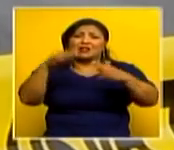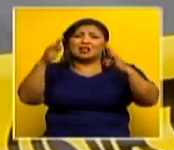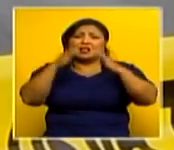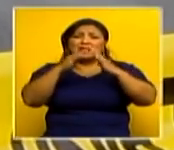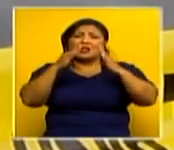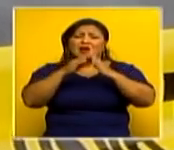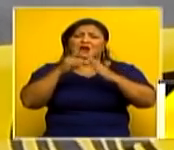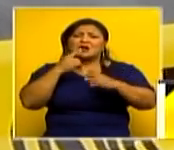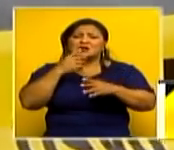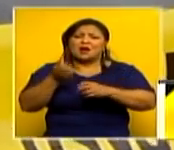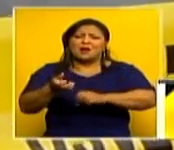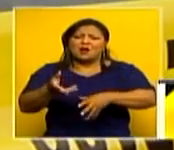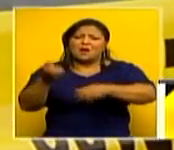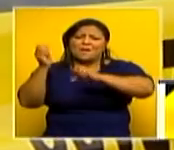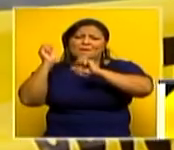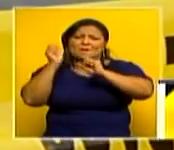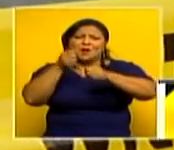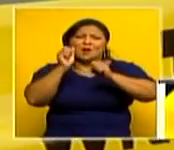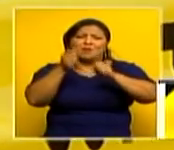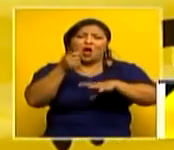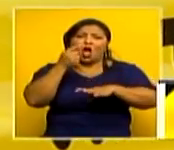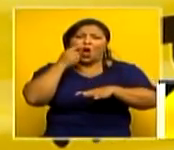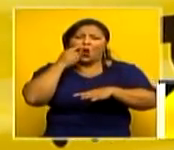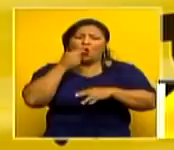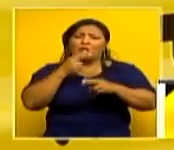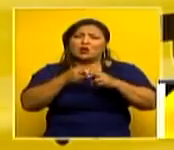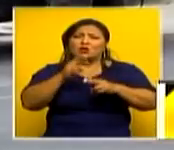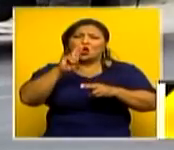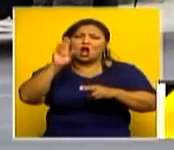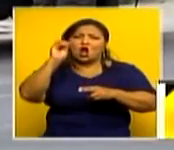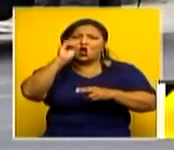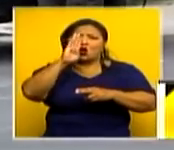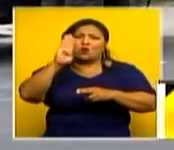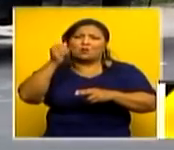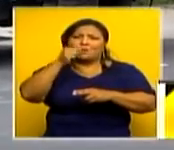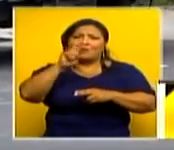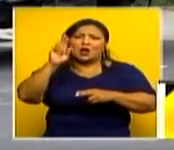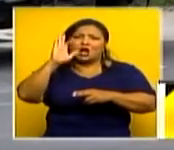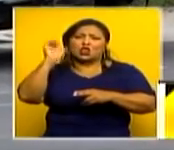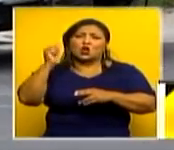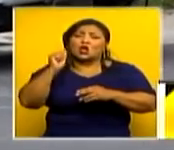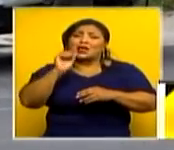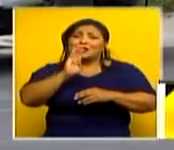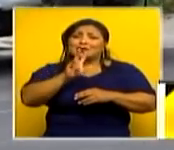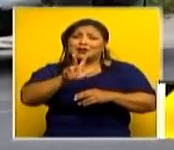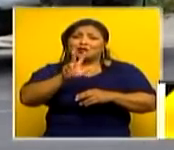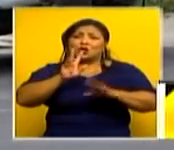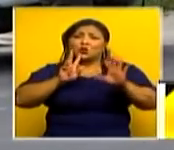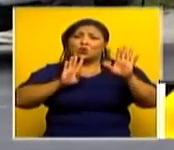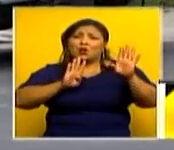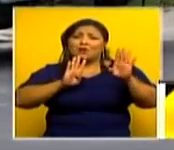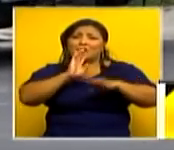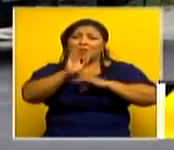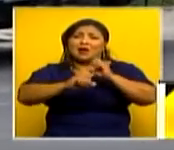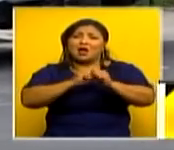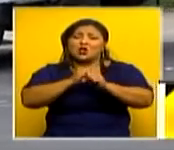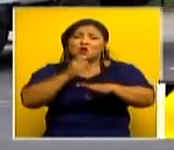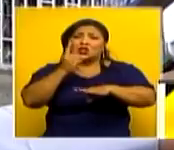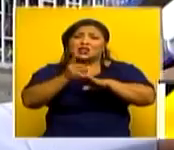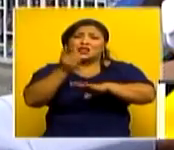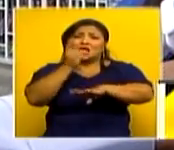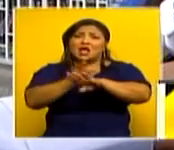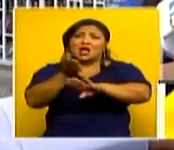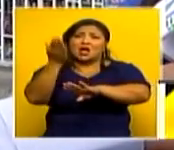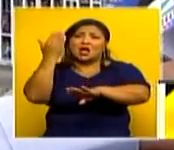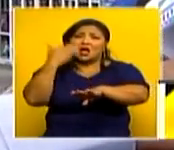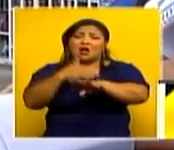de garrotazos acabaron con la vida de Roberto Avilés Arizaga, de 39 años. Días anteriores había procedido en la parte de